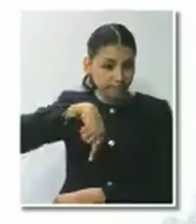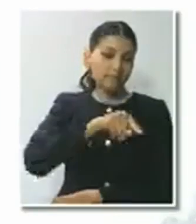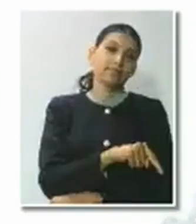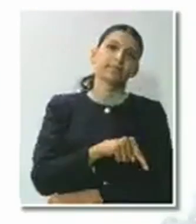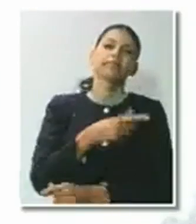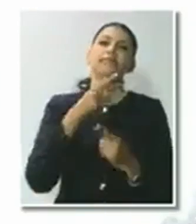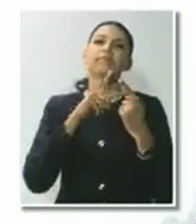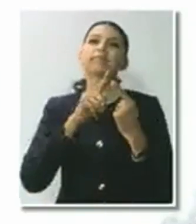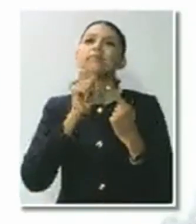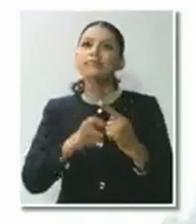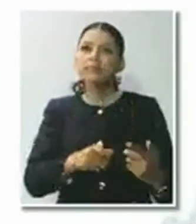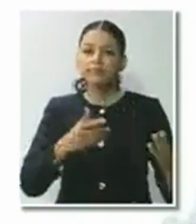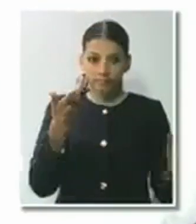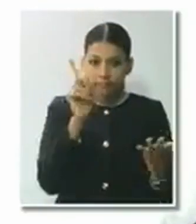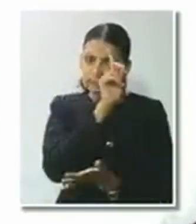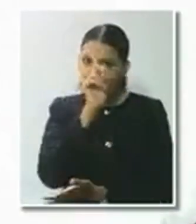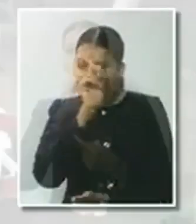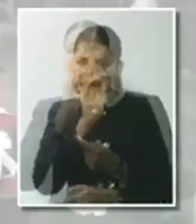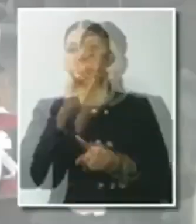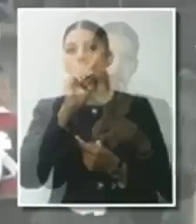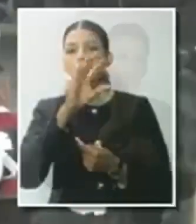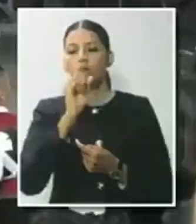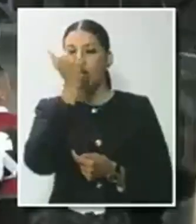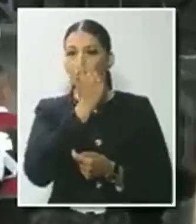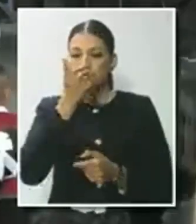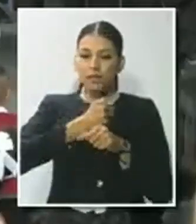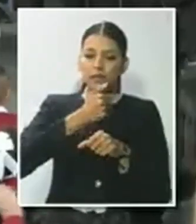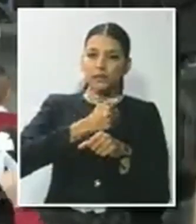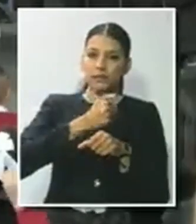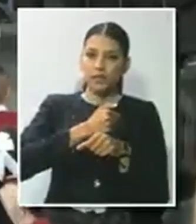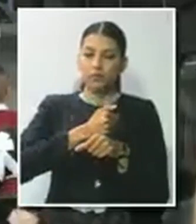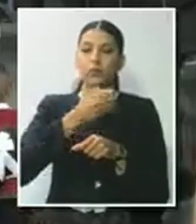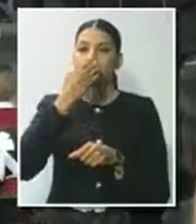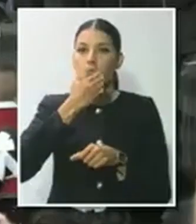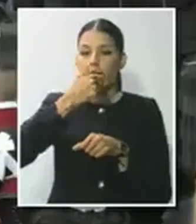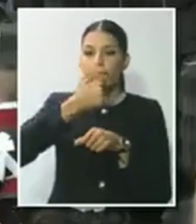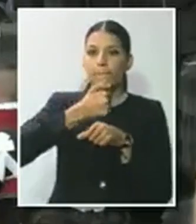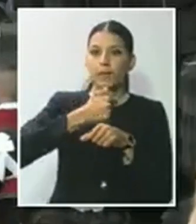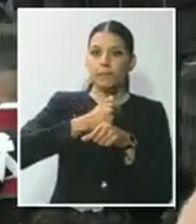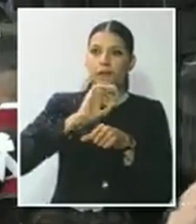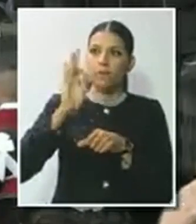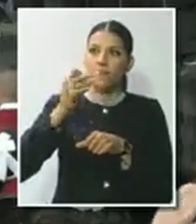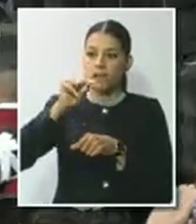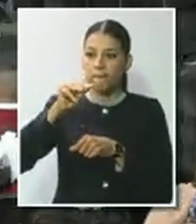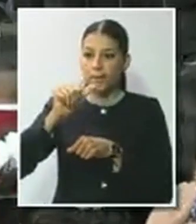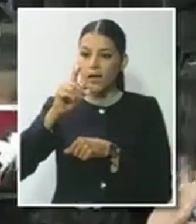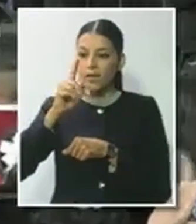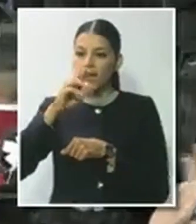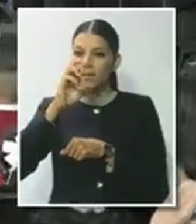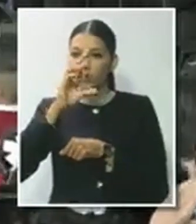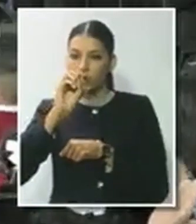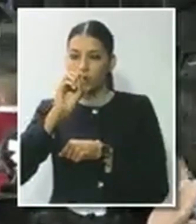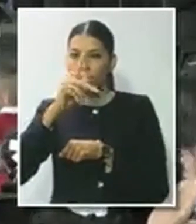parteaguas, dijo, para la educación en el país. En el acto de inicio, el mandatario estatal mencionó que en la entidad se aplicará la nueva escuela